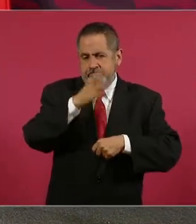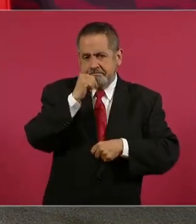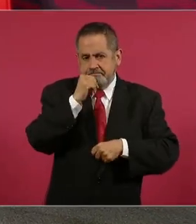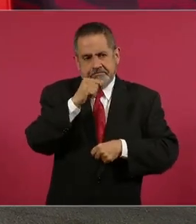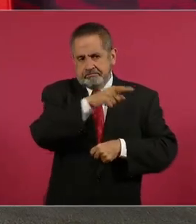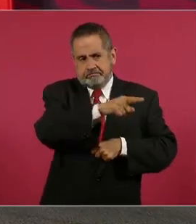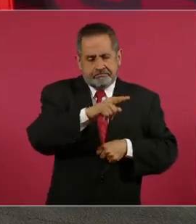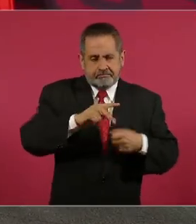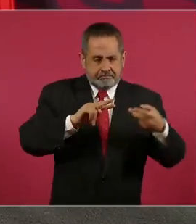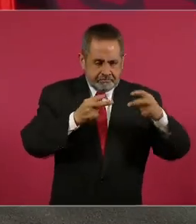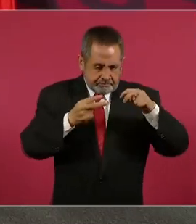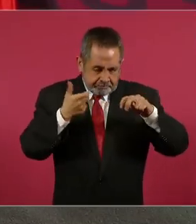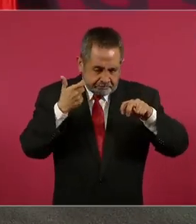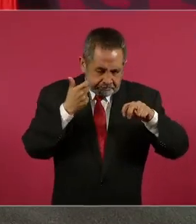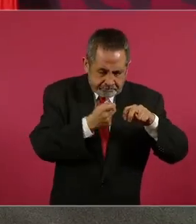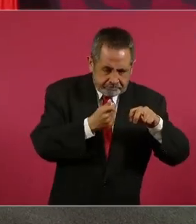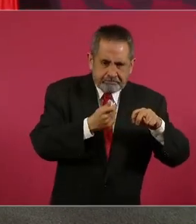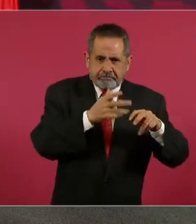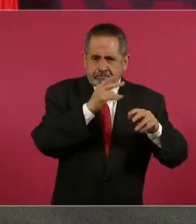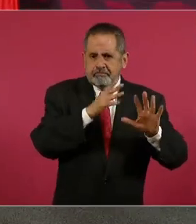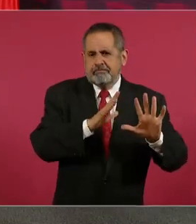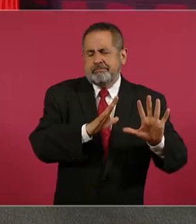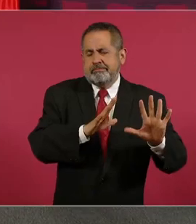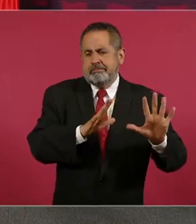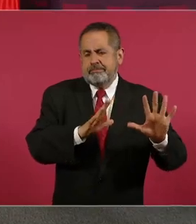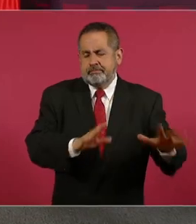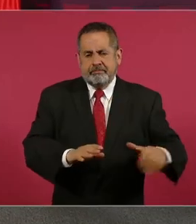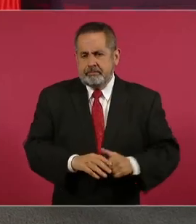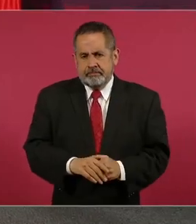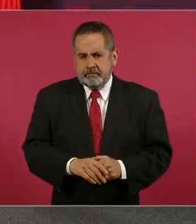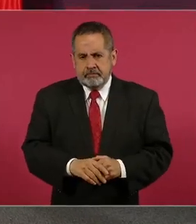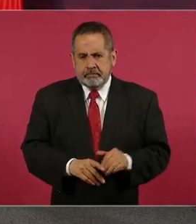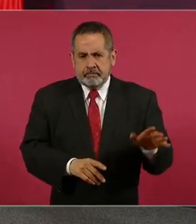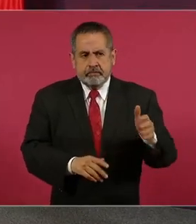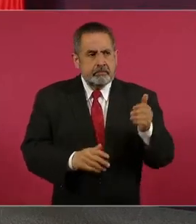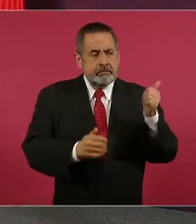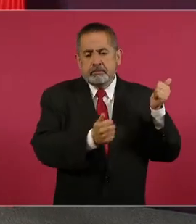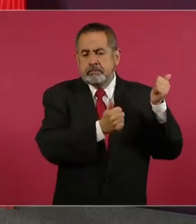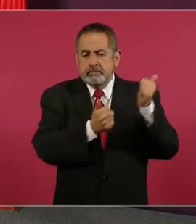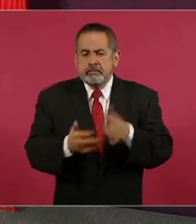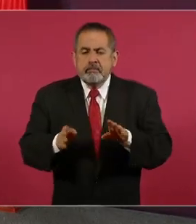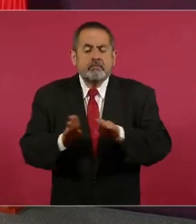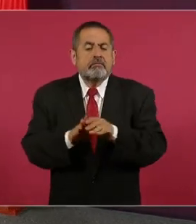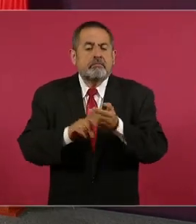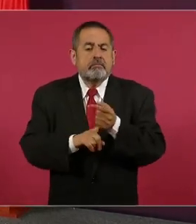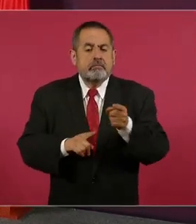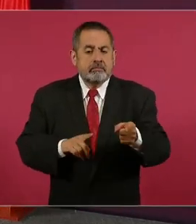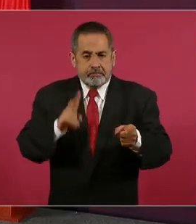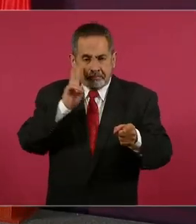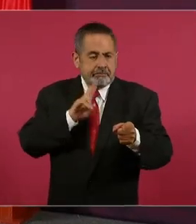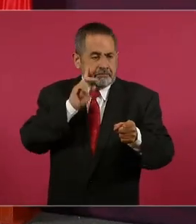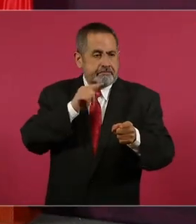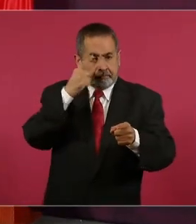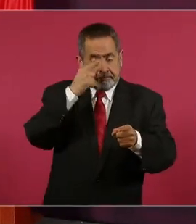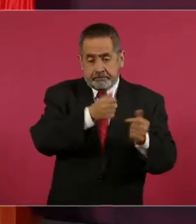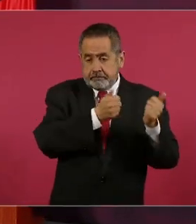humano, que se puede aceptar la importación para